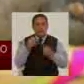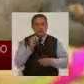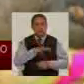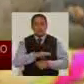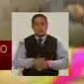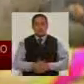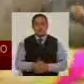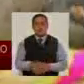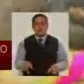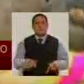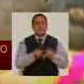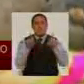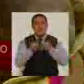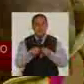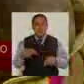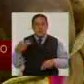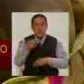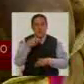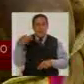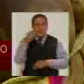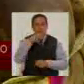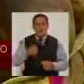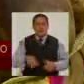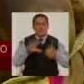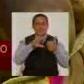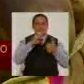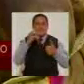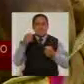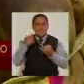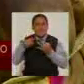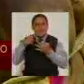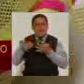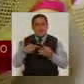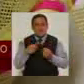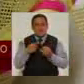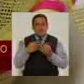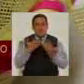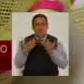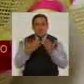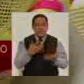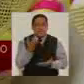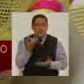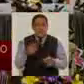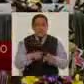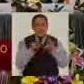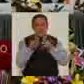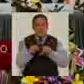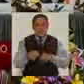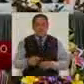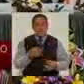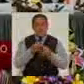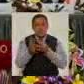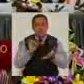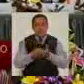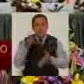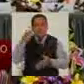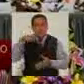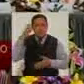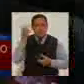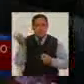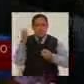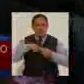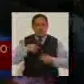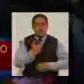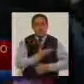En Huancavelica se producen 600 variedades de papas nativas. Su presidente regional, Maciste Díaz, destacó la política de inclusión